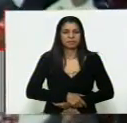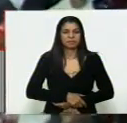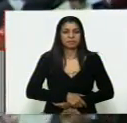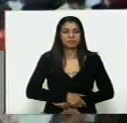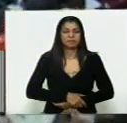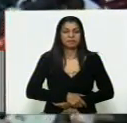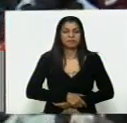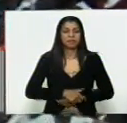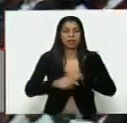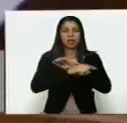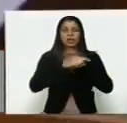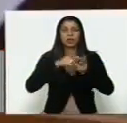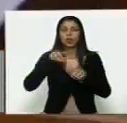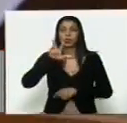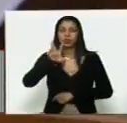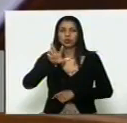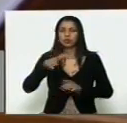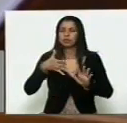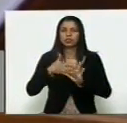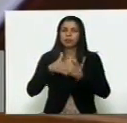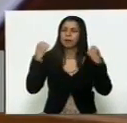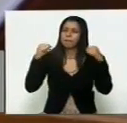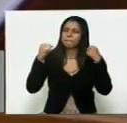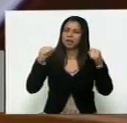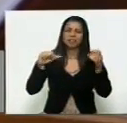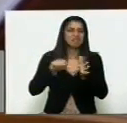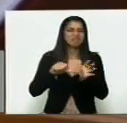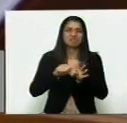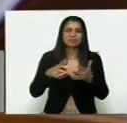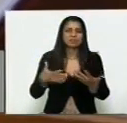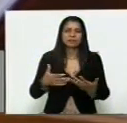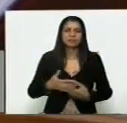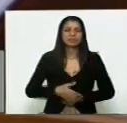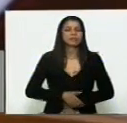Artículo 3, ámbito de aplicación.